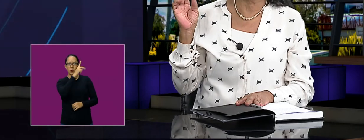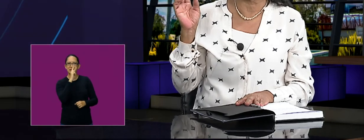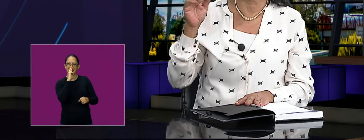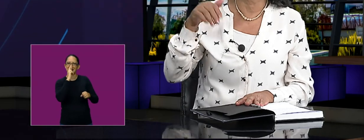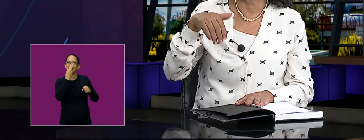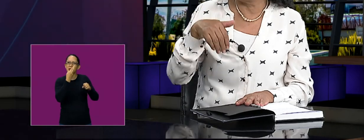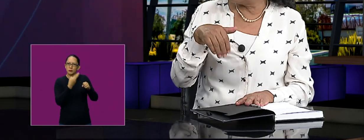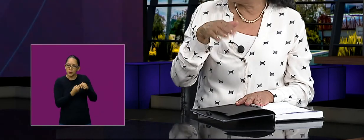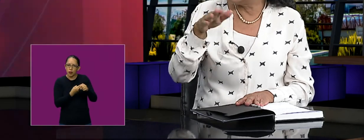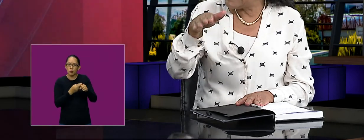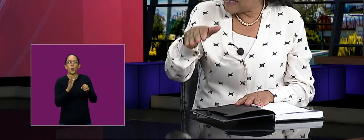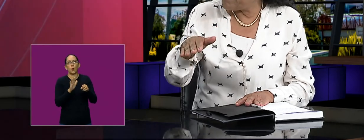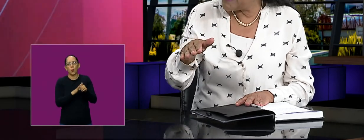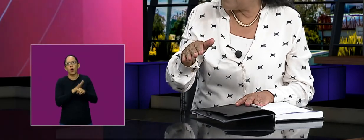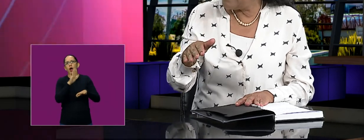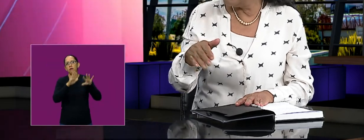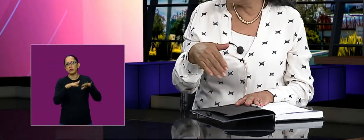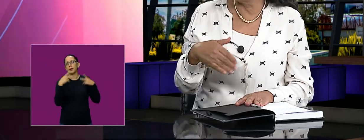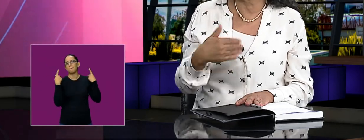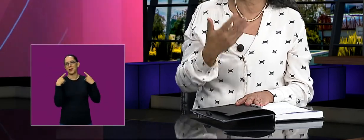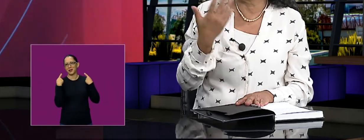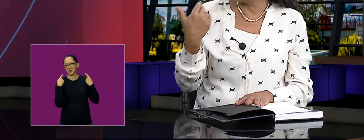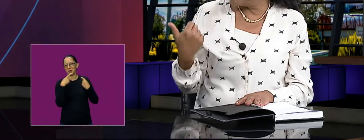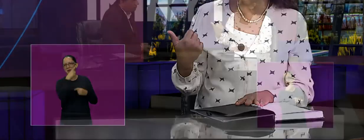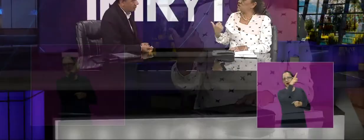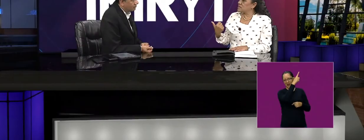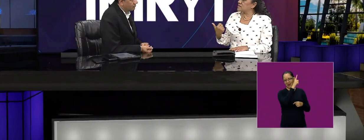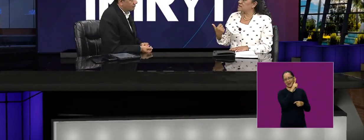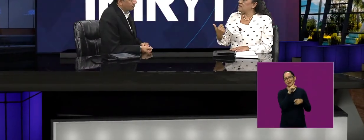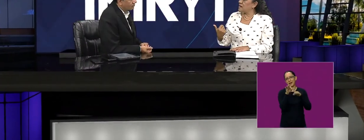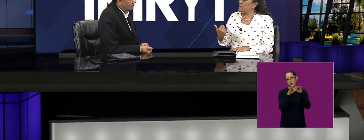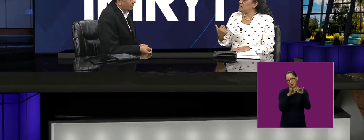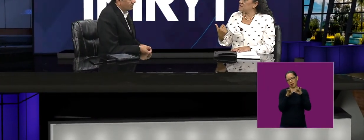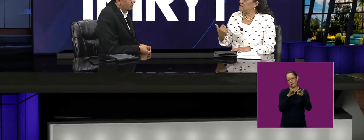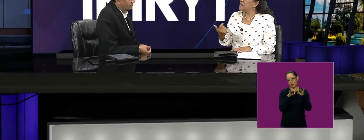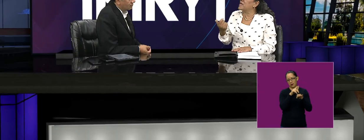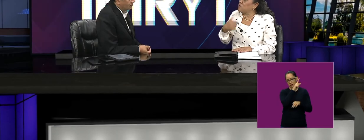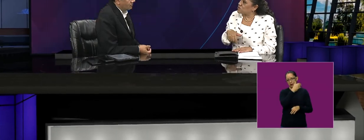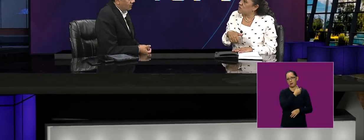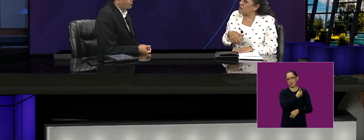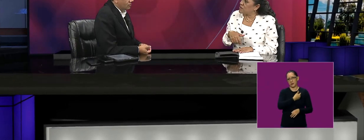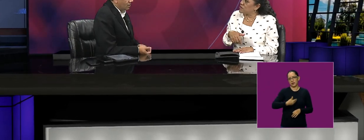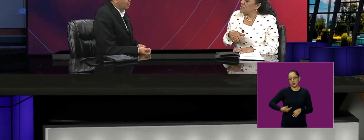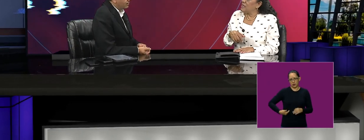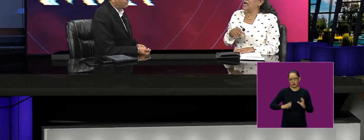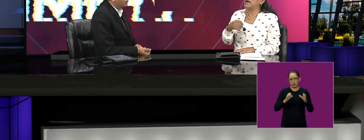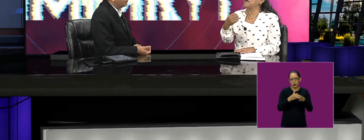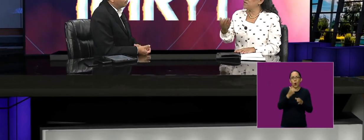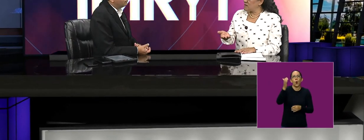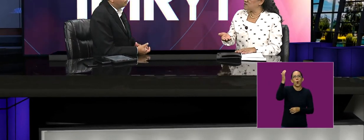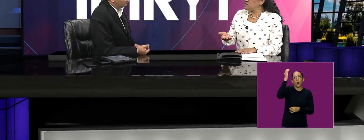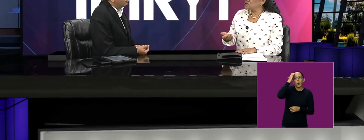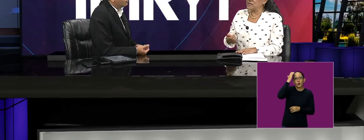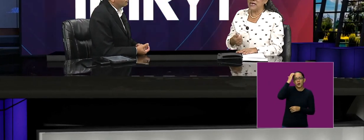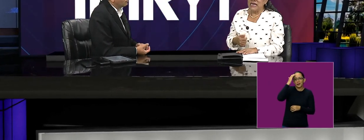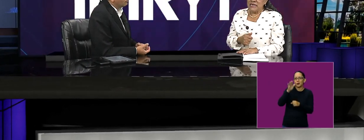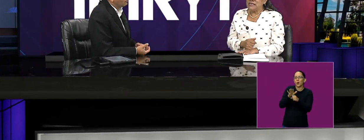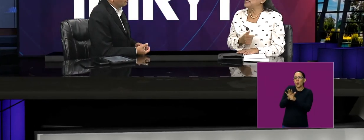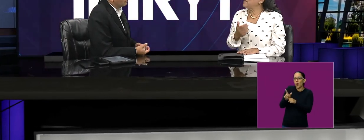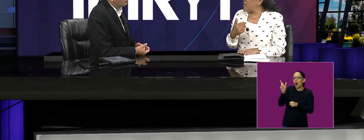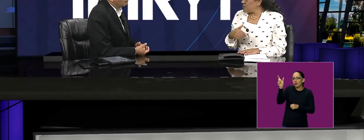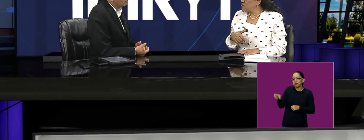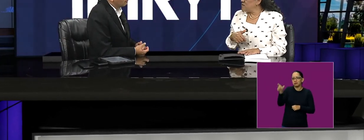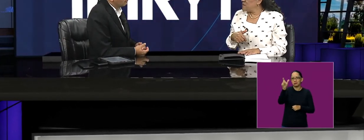recomendación directamente de las personas que están en la presidencia, que conocen la labor, a que fuéramos nosotras.